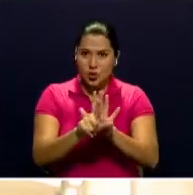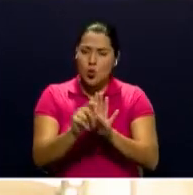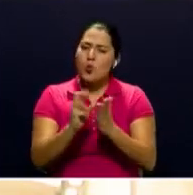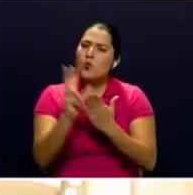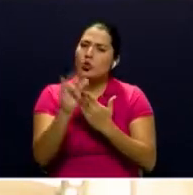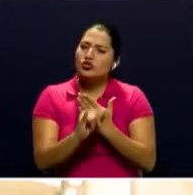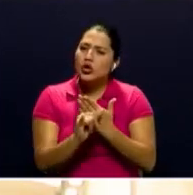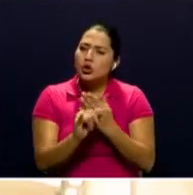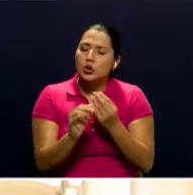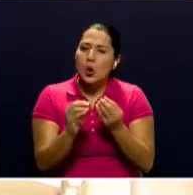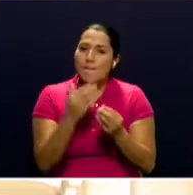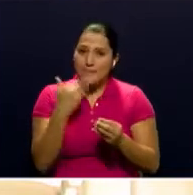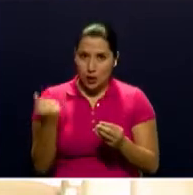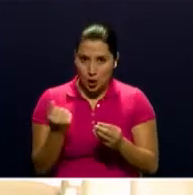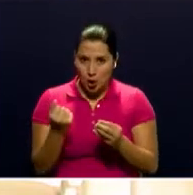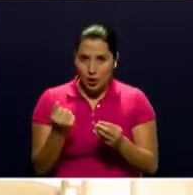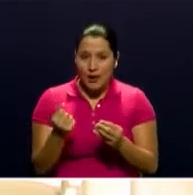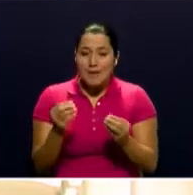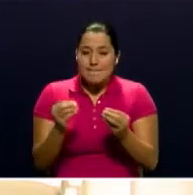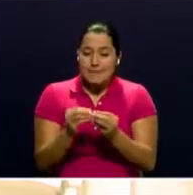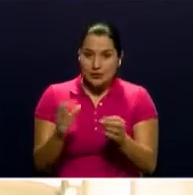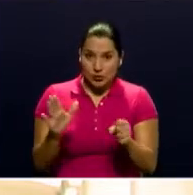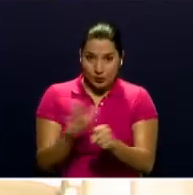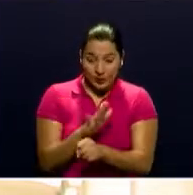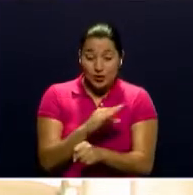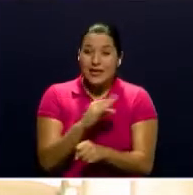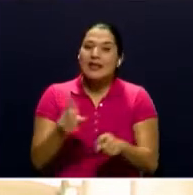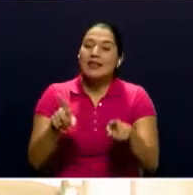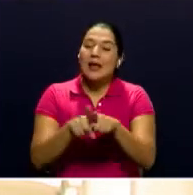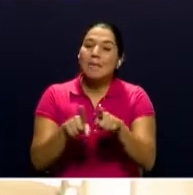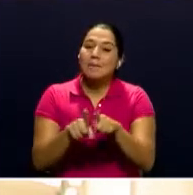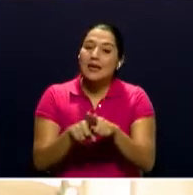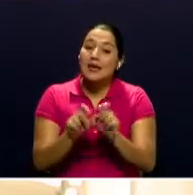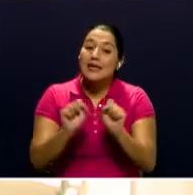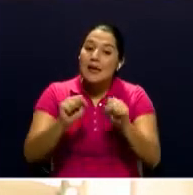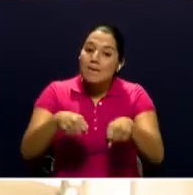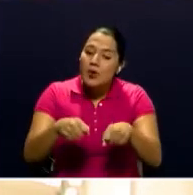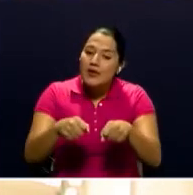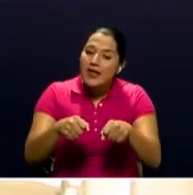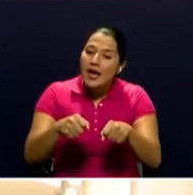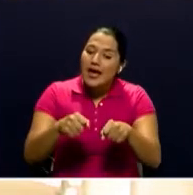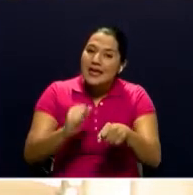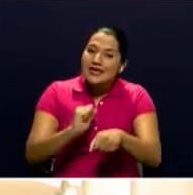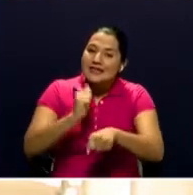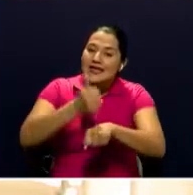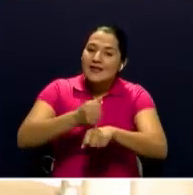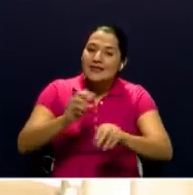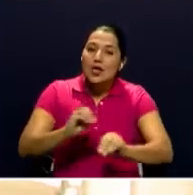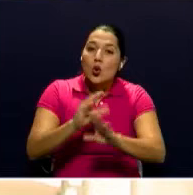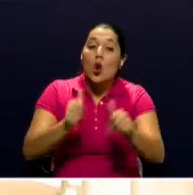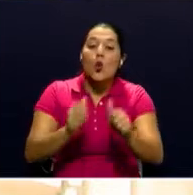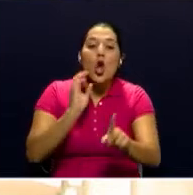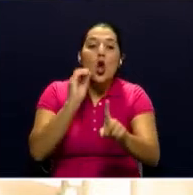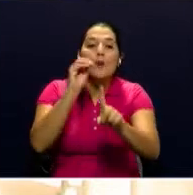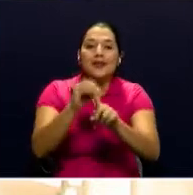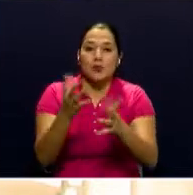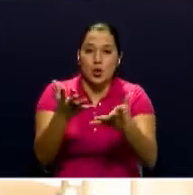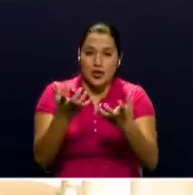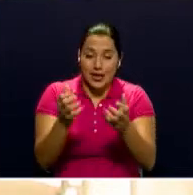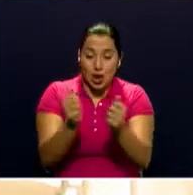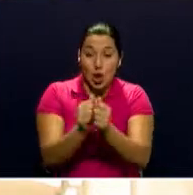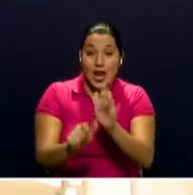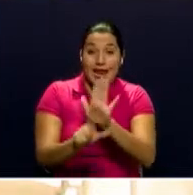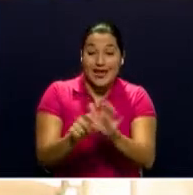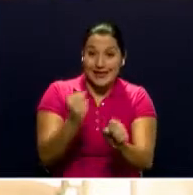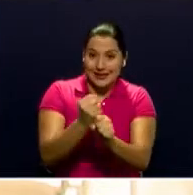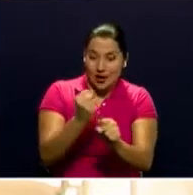maduro, un proyecto que venga más integral y sobre todo que defina muy bien cuál es el alcance que pretenden hacer con la ley de empleo